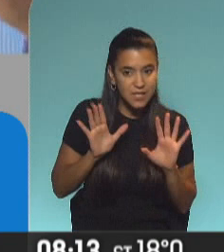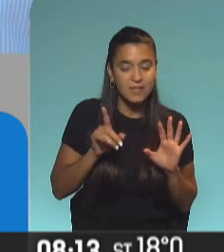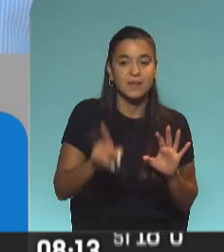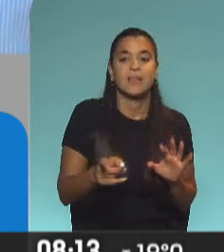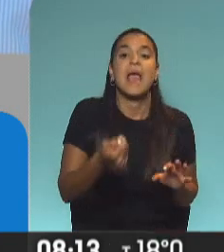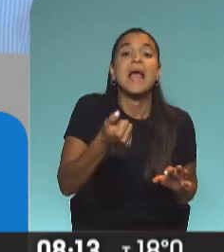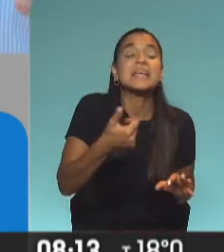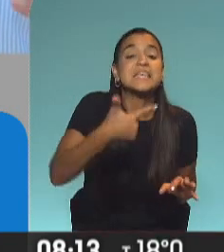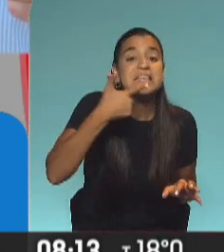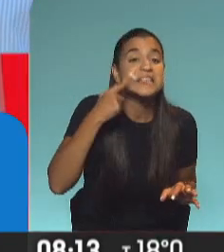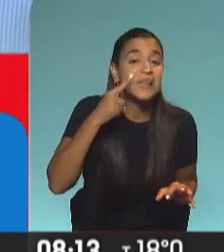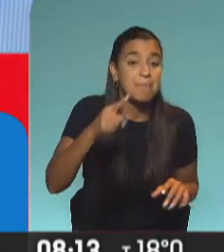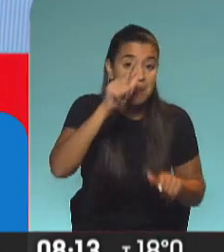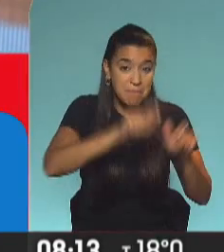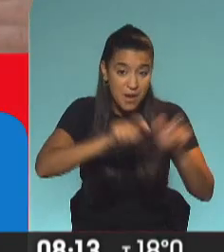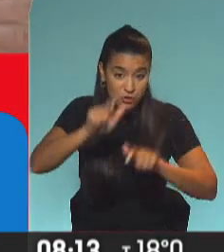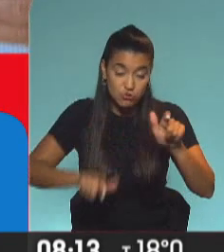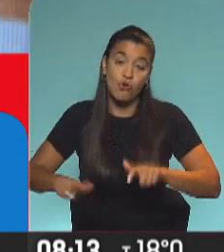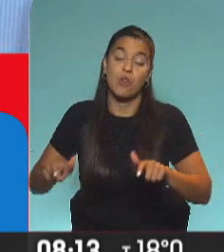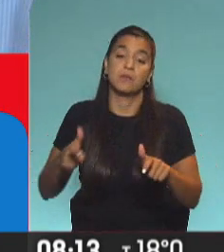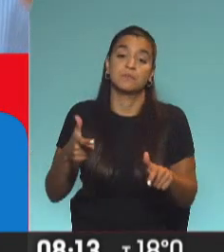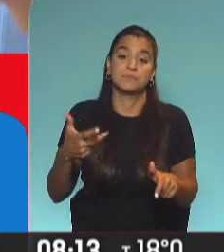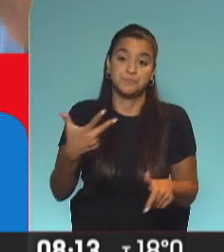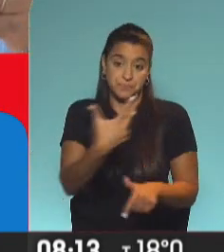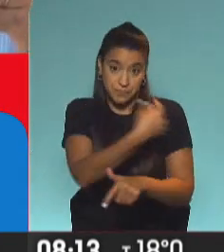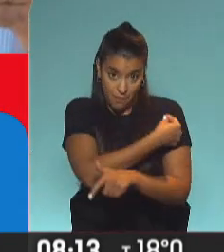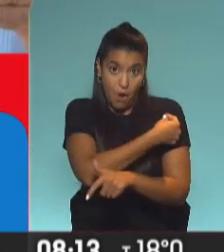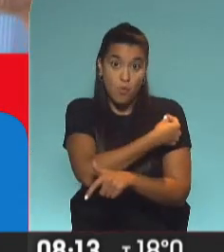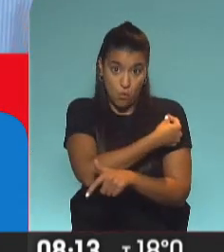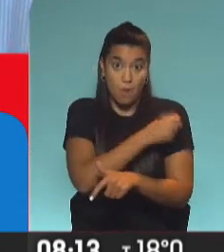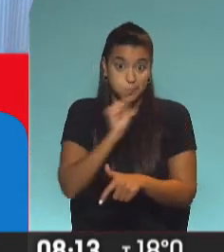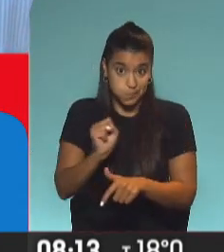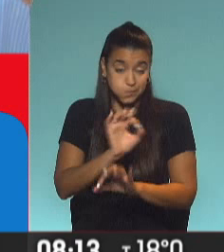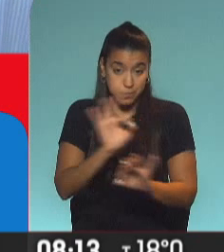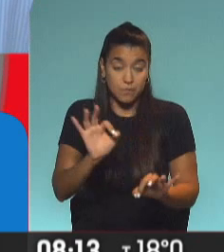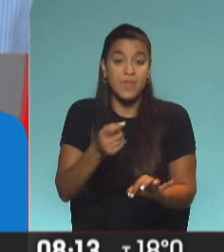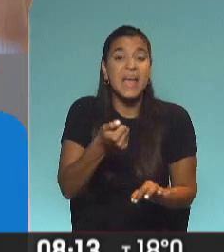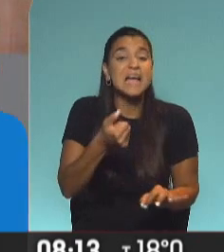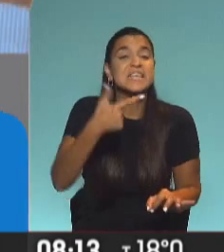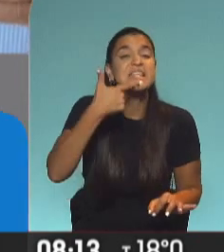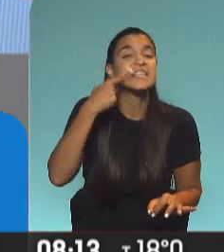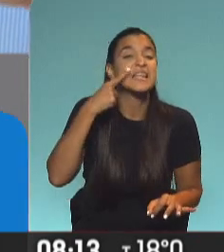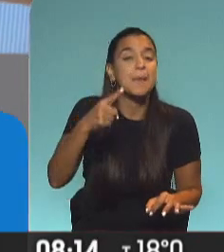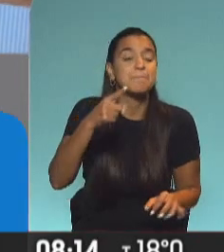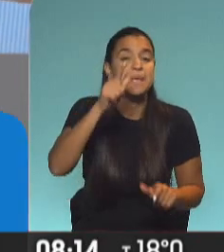casi 17.000 personas que han recibido la vacuna,